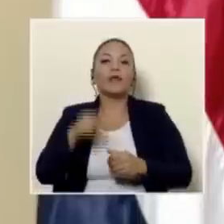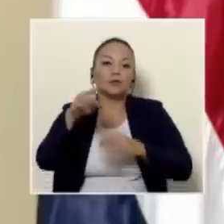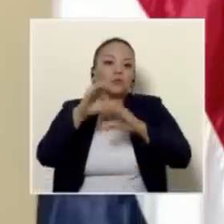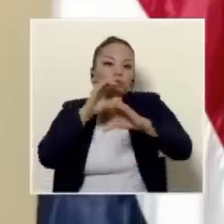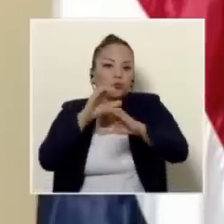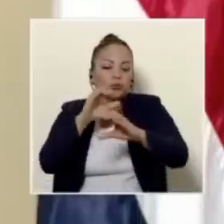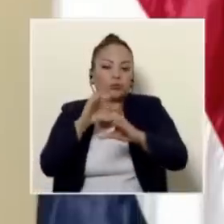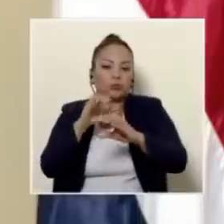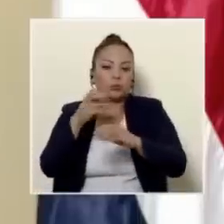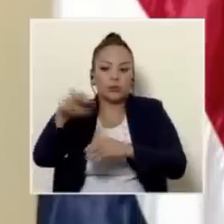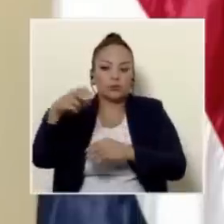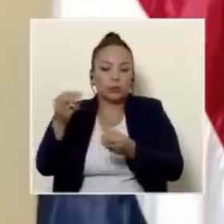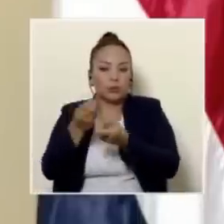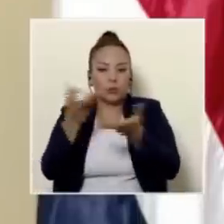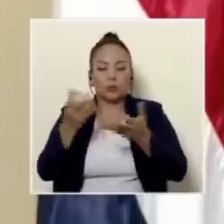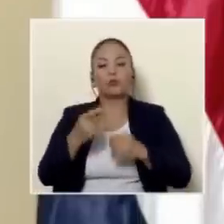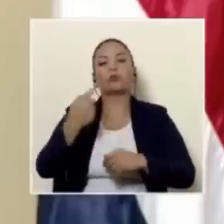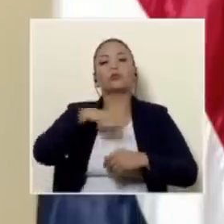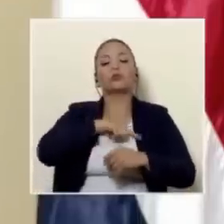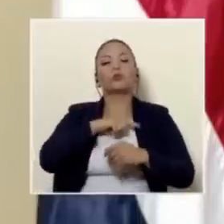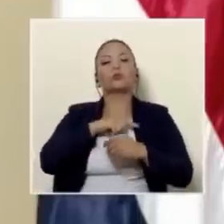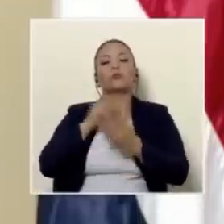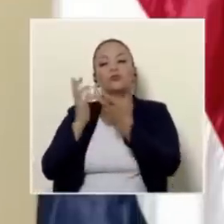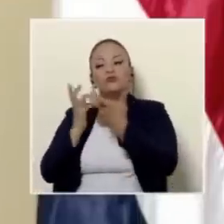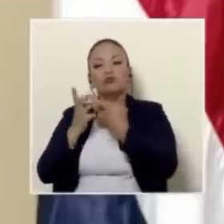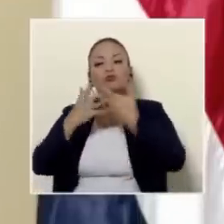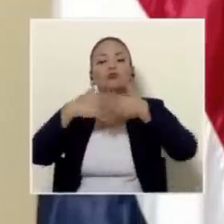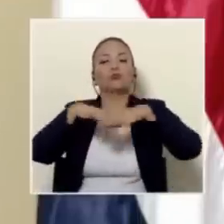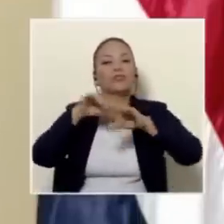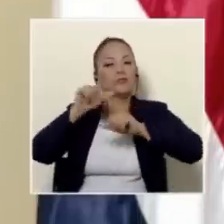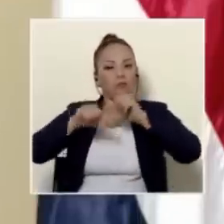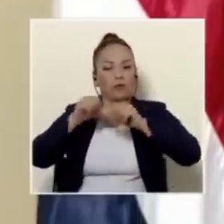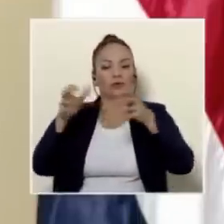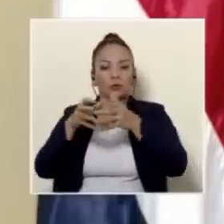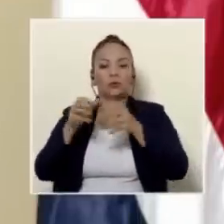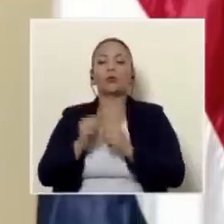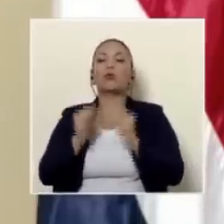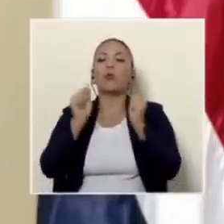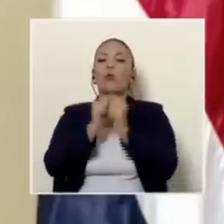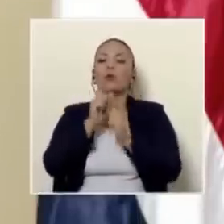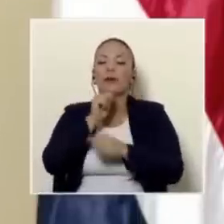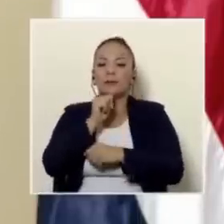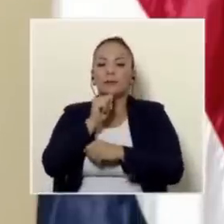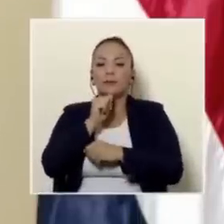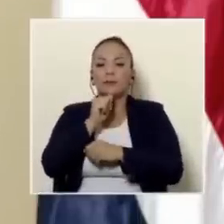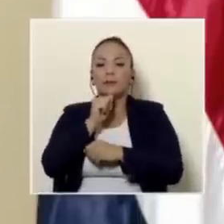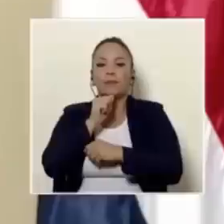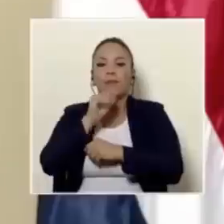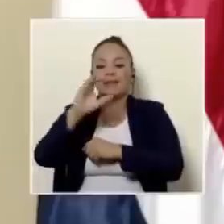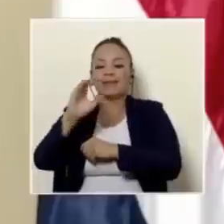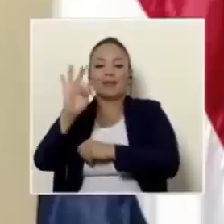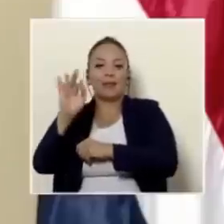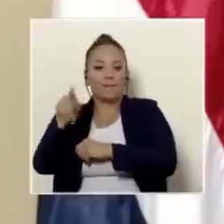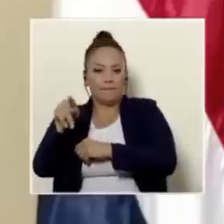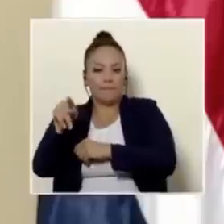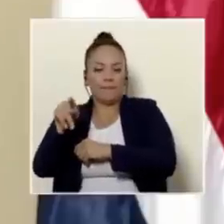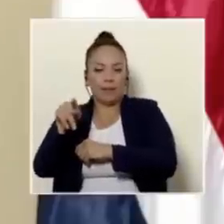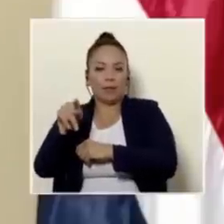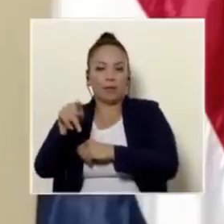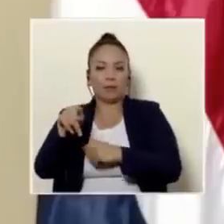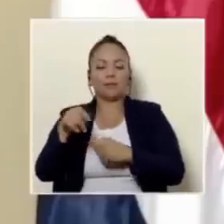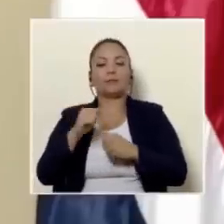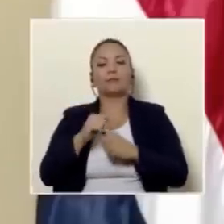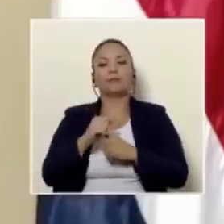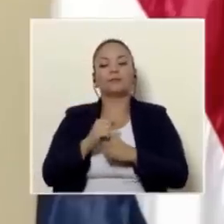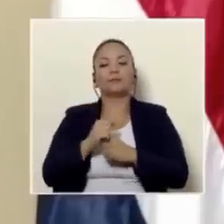transporte público. Entonces, hemos articulado esfuerzos, bueno, a través del Consejo de Transporte Público. En este